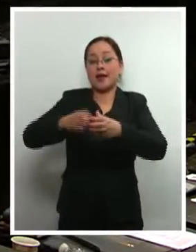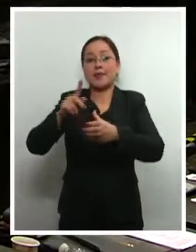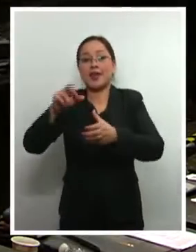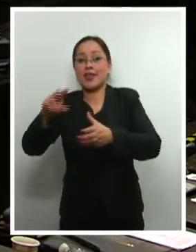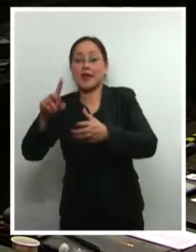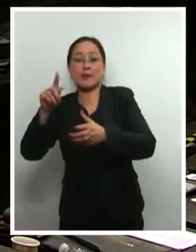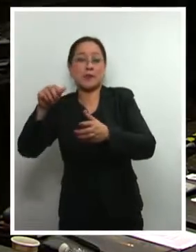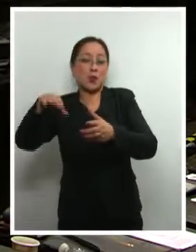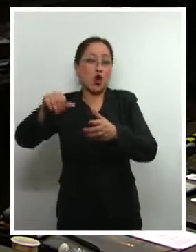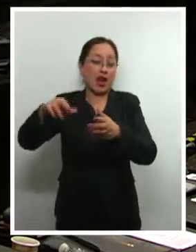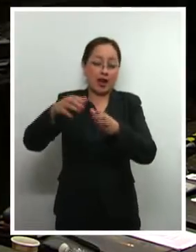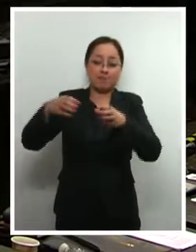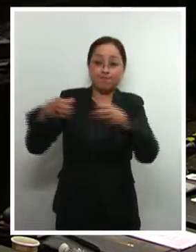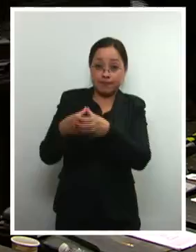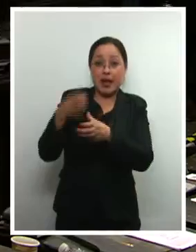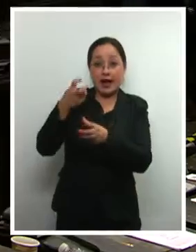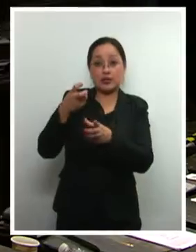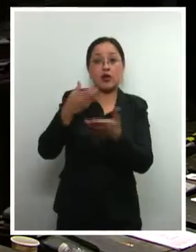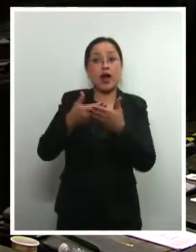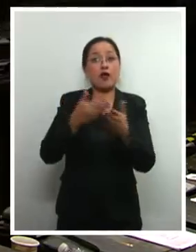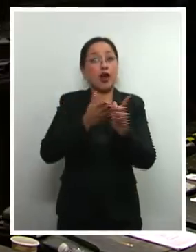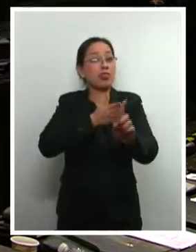Diputado Porfirio Muñoz Ledo.